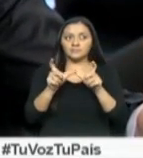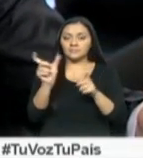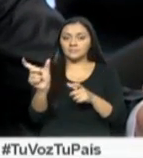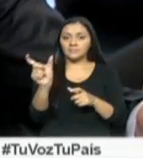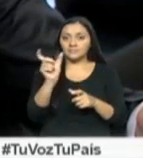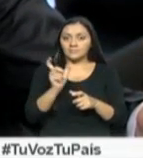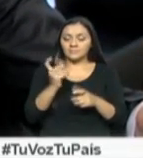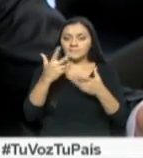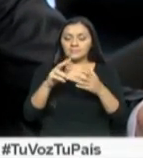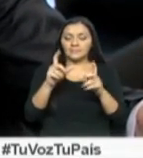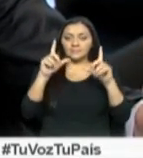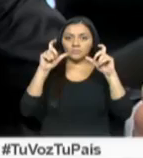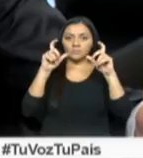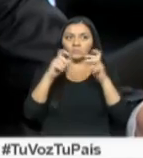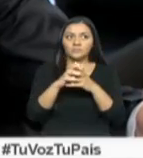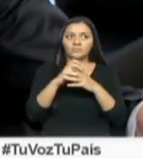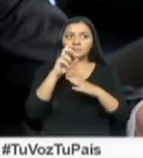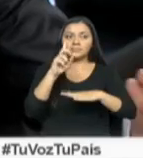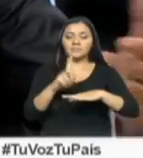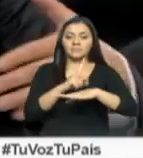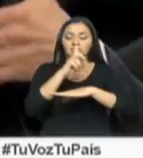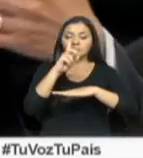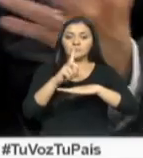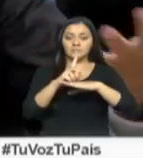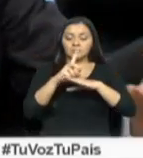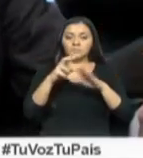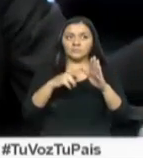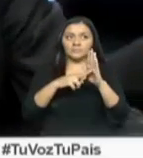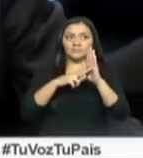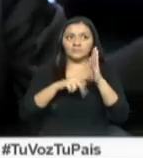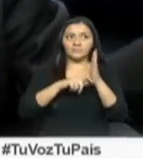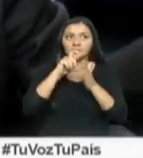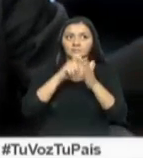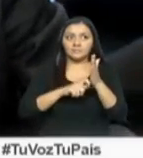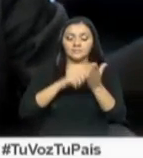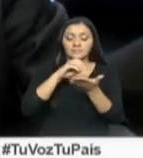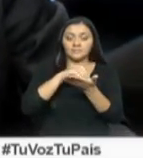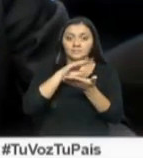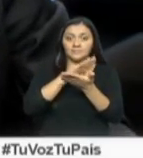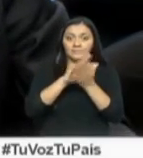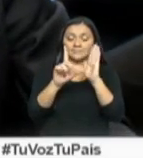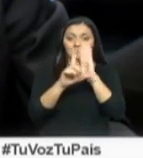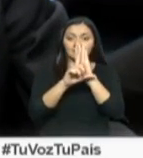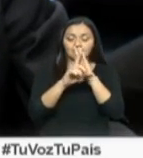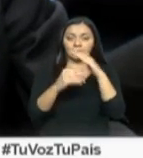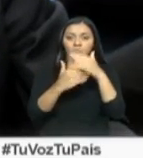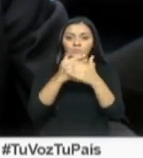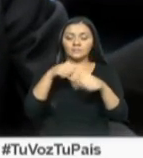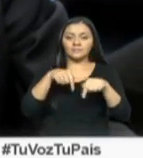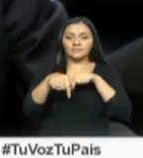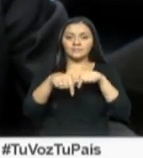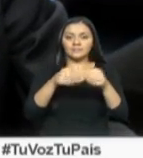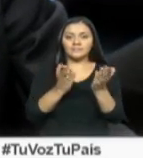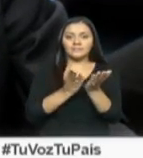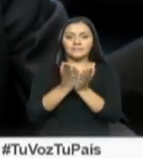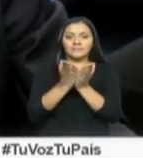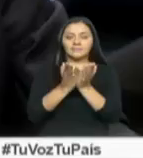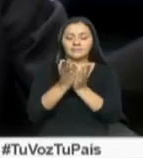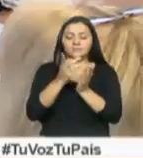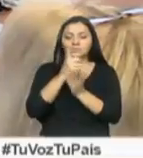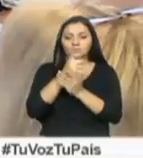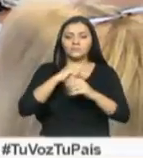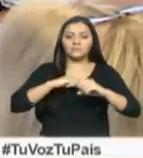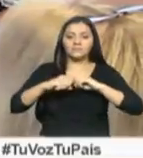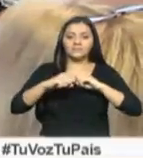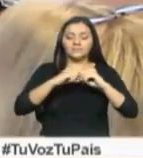foto. El director de esta institución mencionó que por la aplicación de la Ley de Movilidad Humana dan los siguientes servicios: gestión de identidad